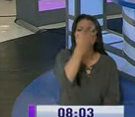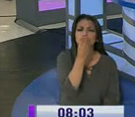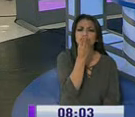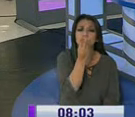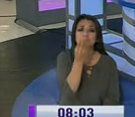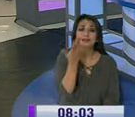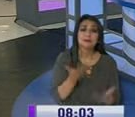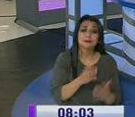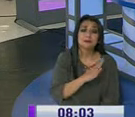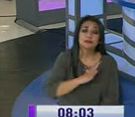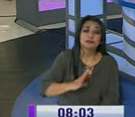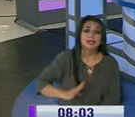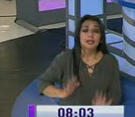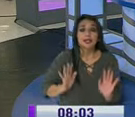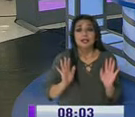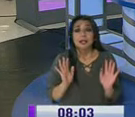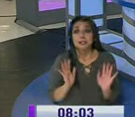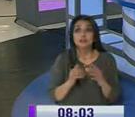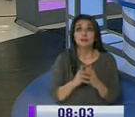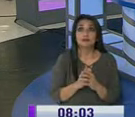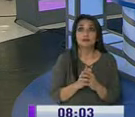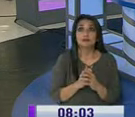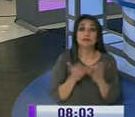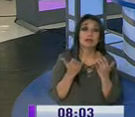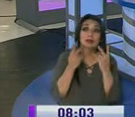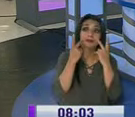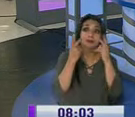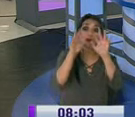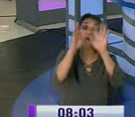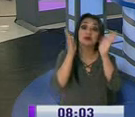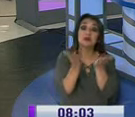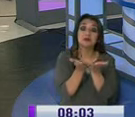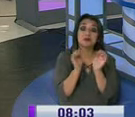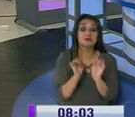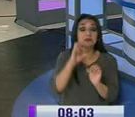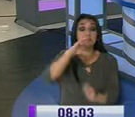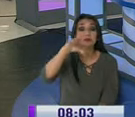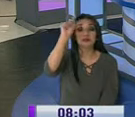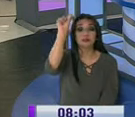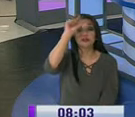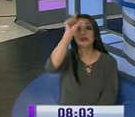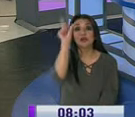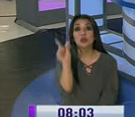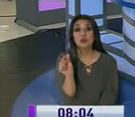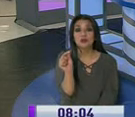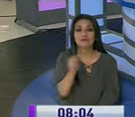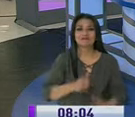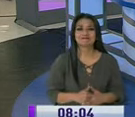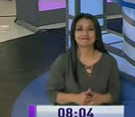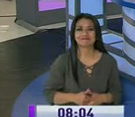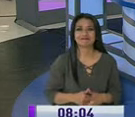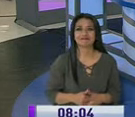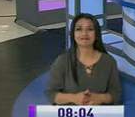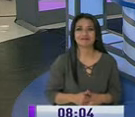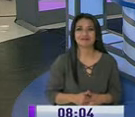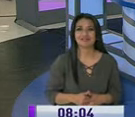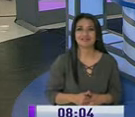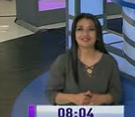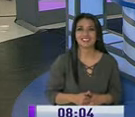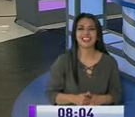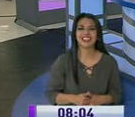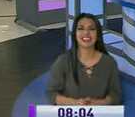por si acaso por ahí, como dice Robert, todavía se puede ver algo de la luna. ¿Quién sabe, no? ¿Quién sabe? Luna lunera cascabelera. 5 pollitos en una